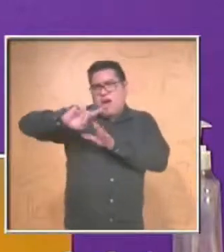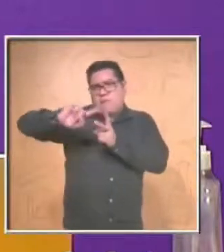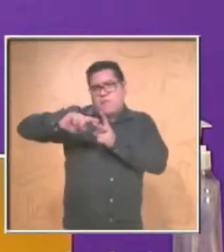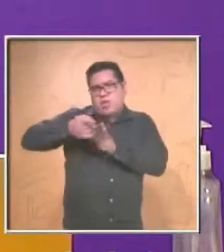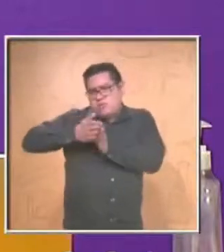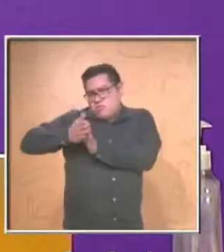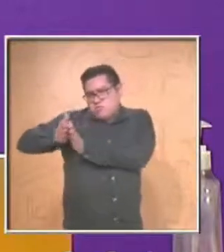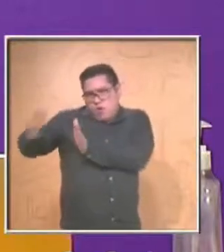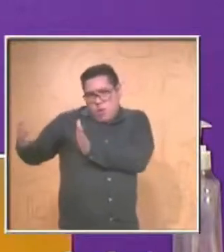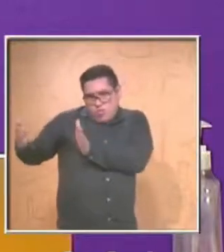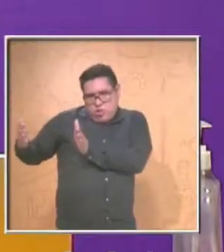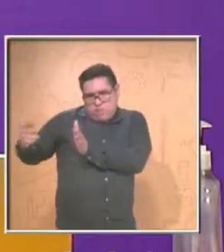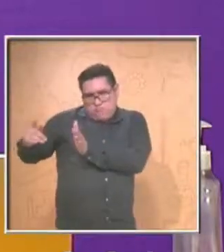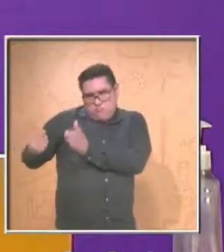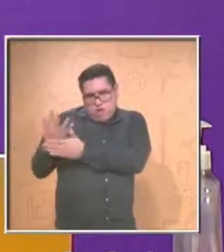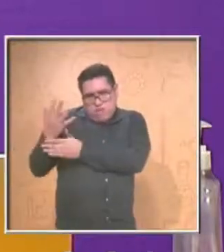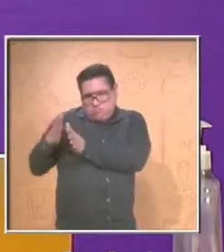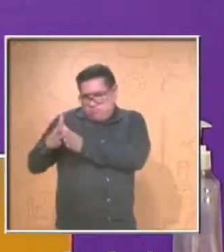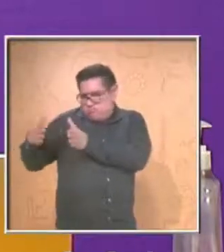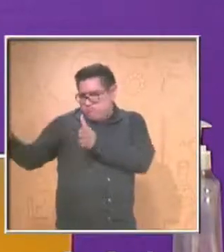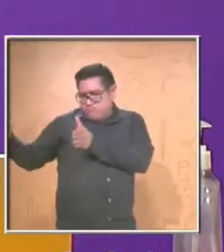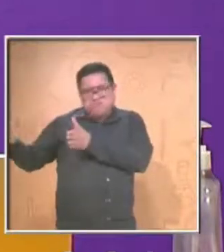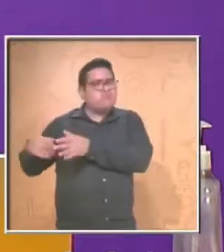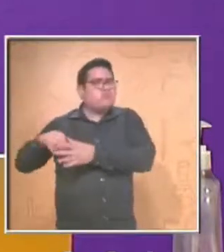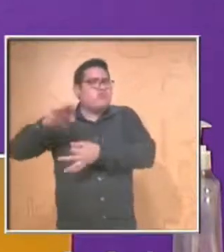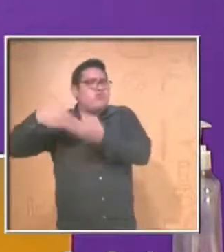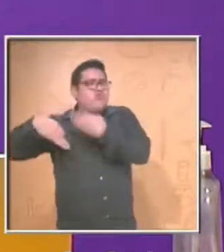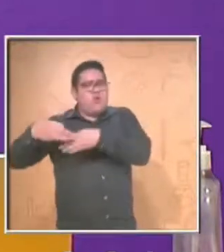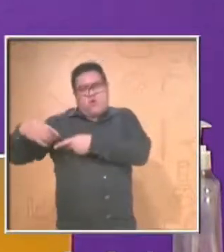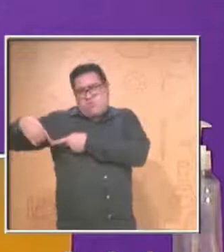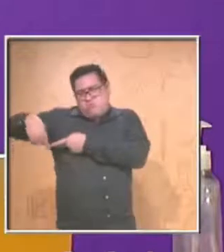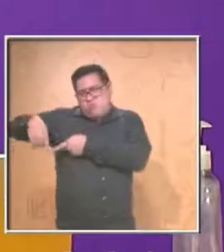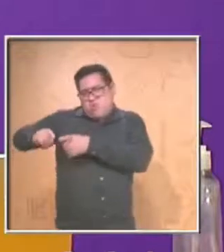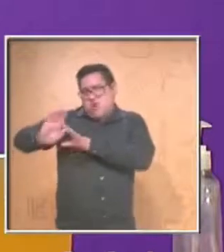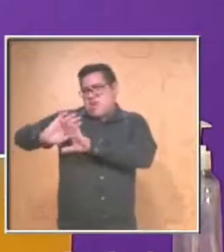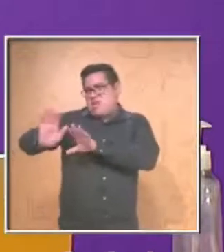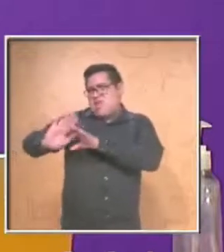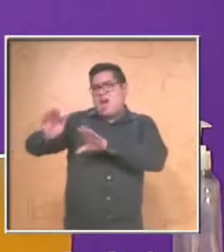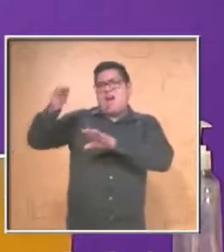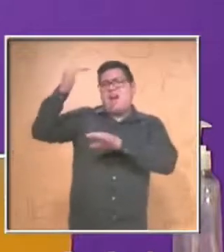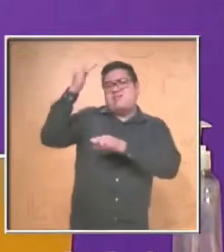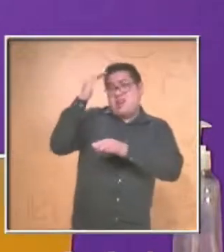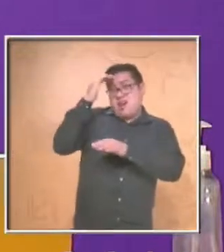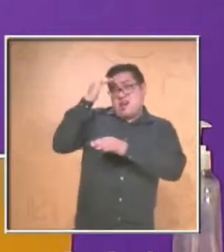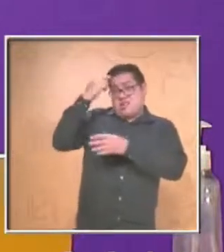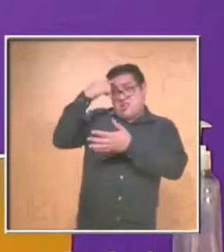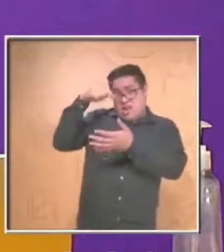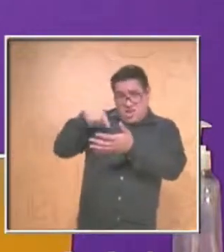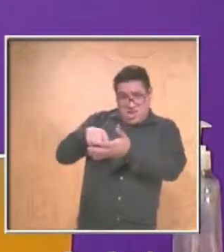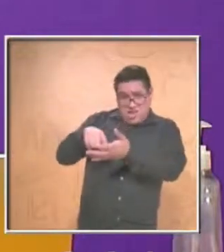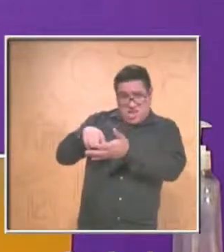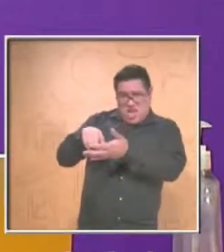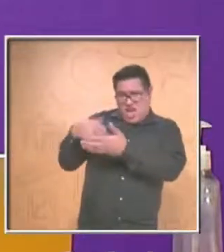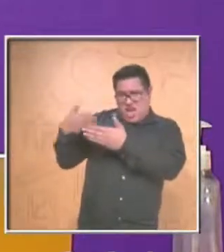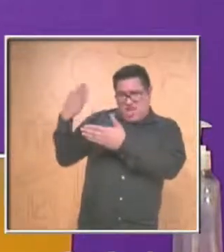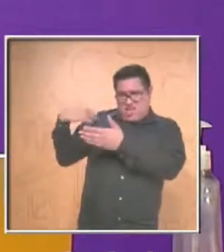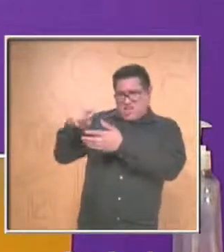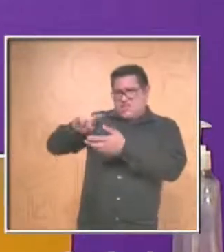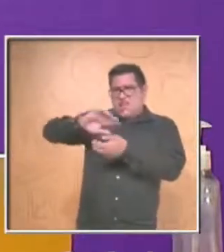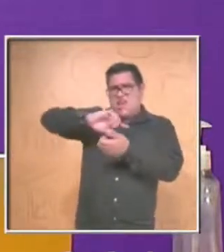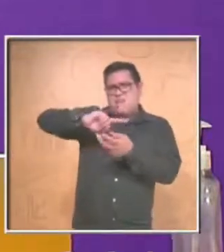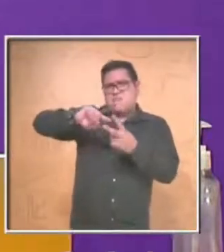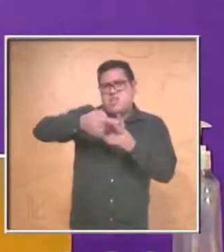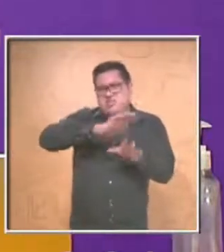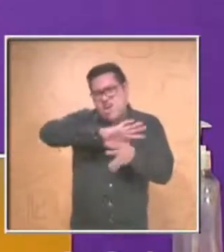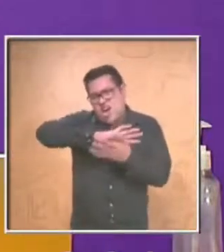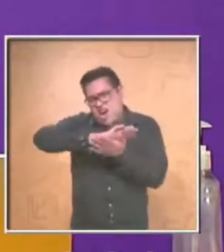esto en una monarquía nacional. Entonces, todo el pensamiento de la época se revoluciona porque existen ahora conocimientos que se